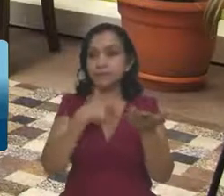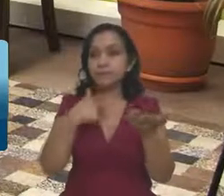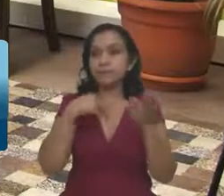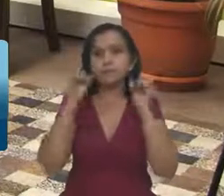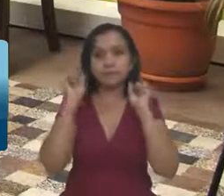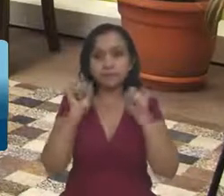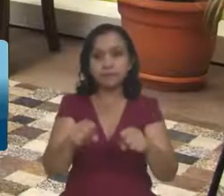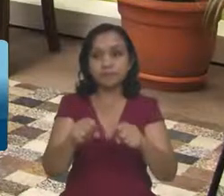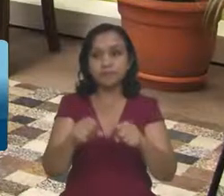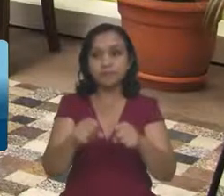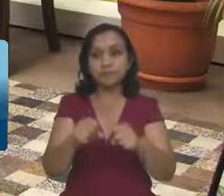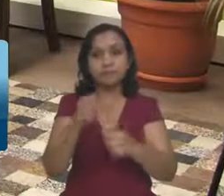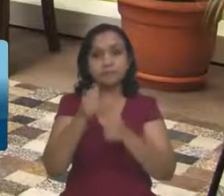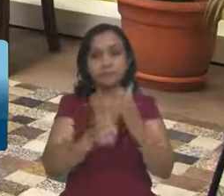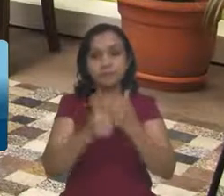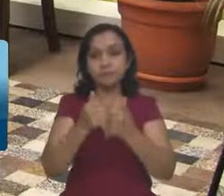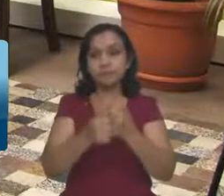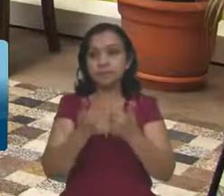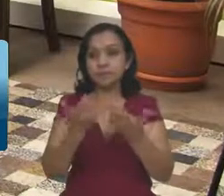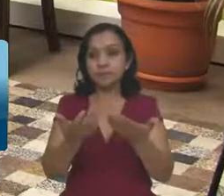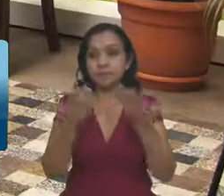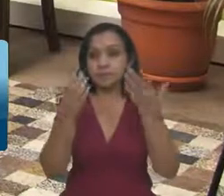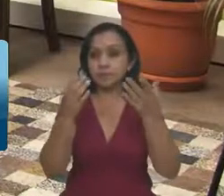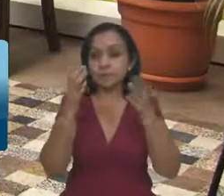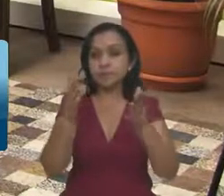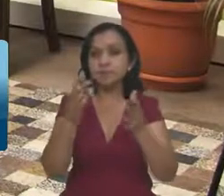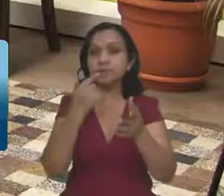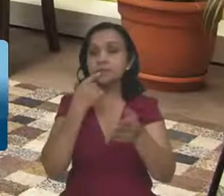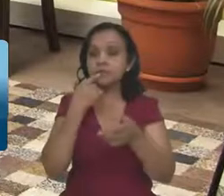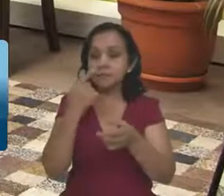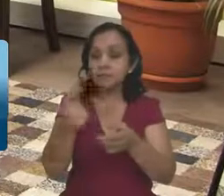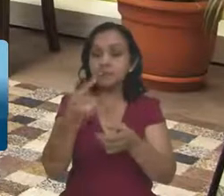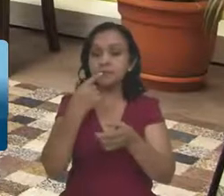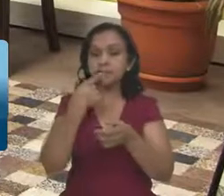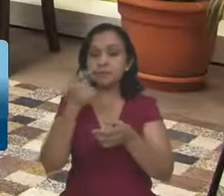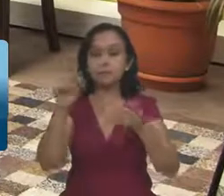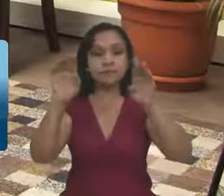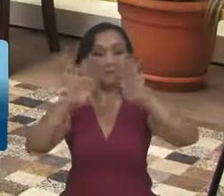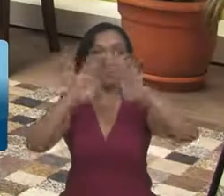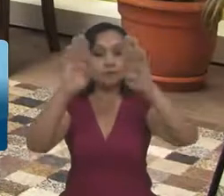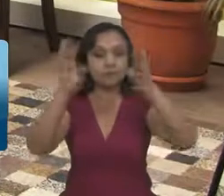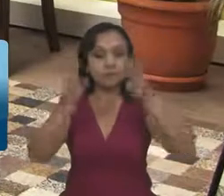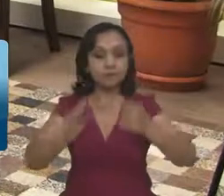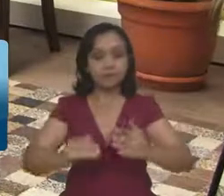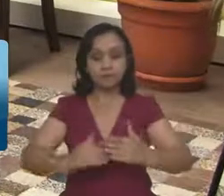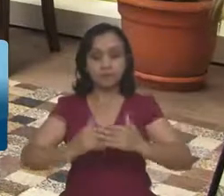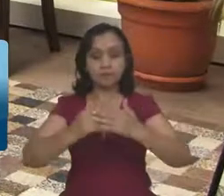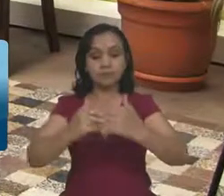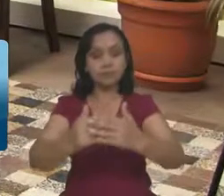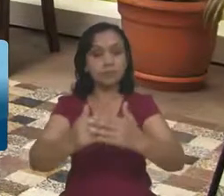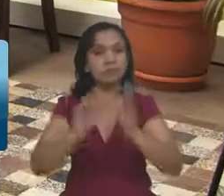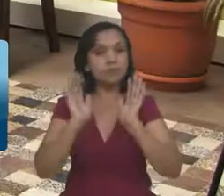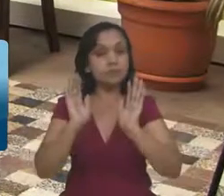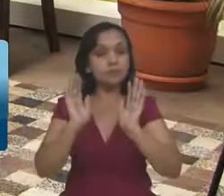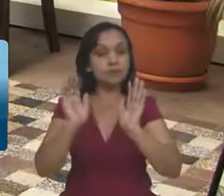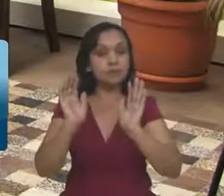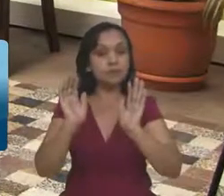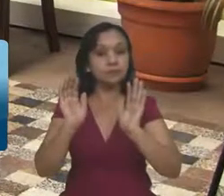también no te puede ayudar. Entonces son cosas que hay que estarle recordando a la mujer embarazada, que a la hora de estar